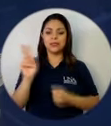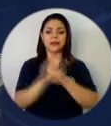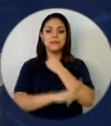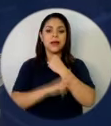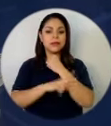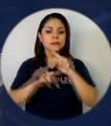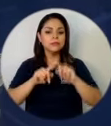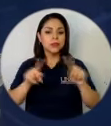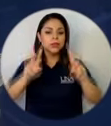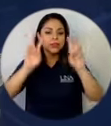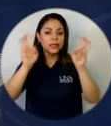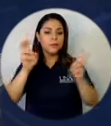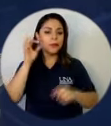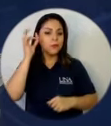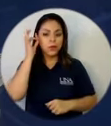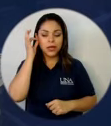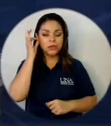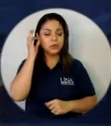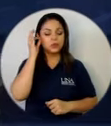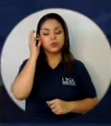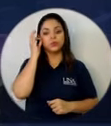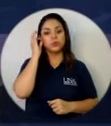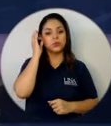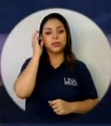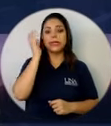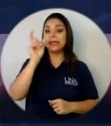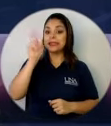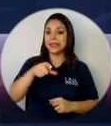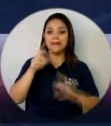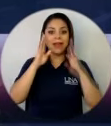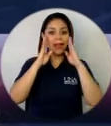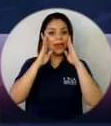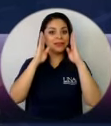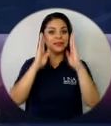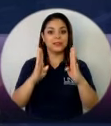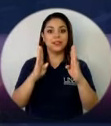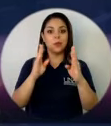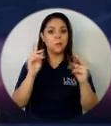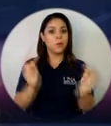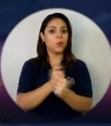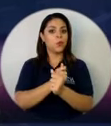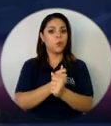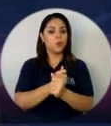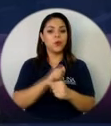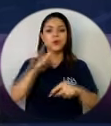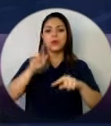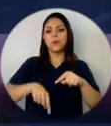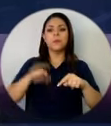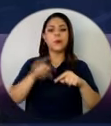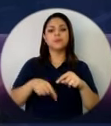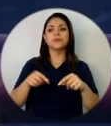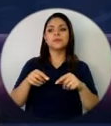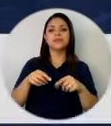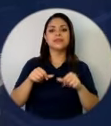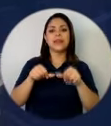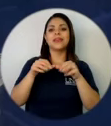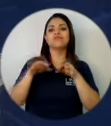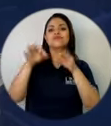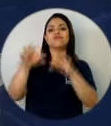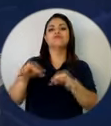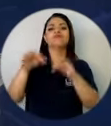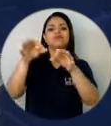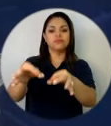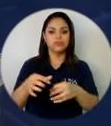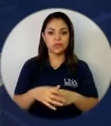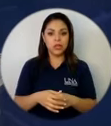de las mujeres, por todas estas aristas que estamos viendo, tiene que ser atendido con prontitud. O sea, no podemos seguir palteando este balde.